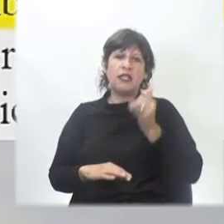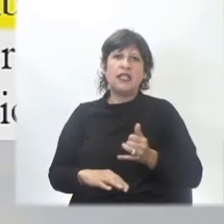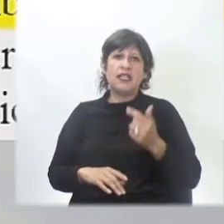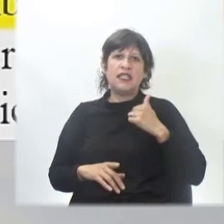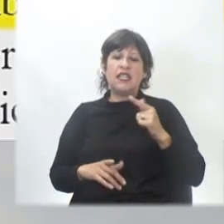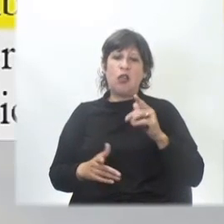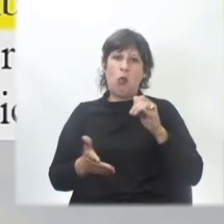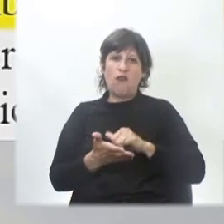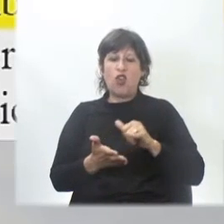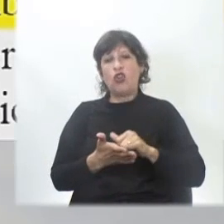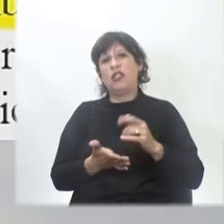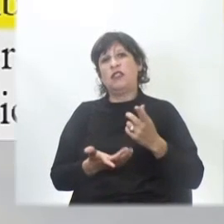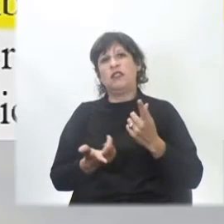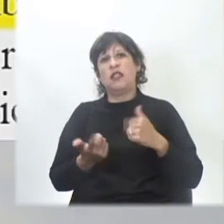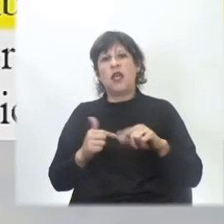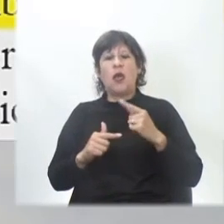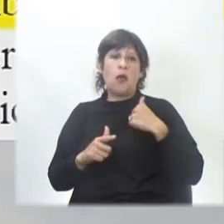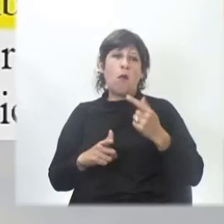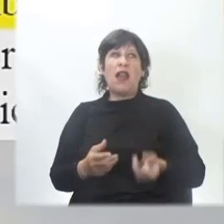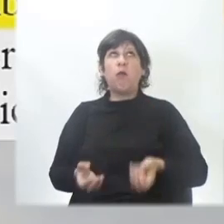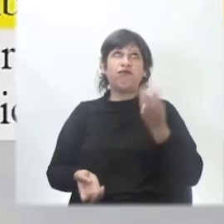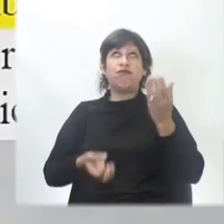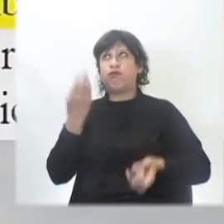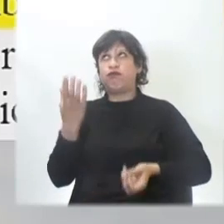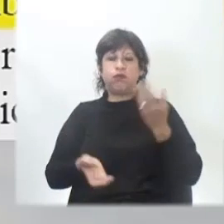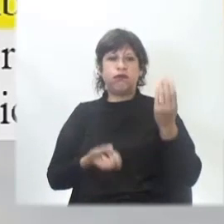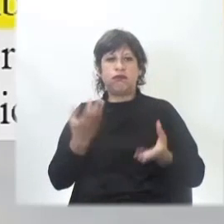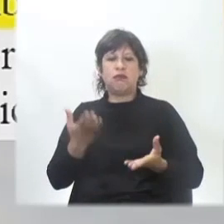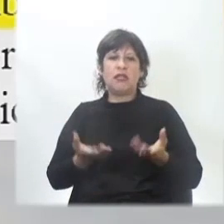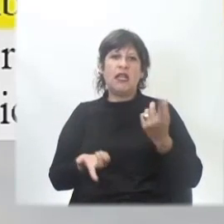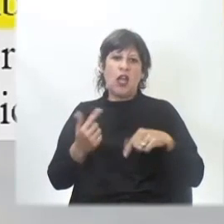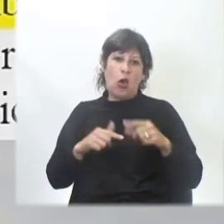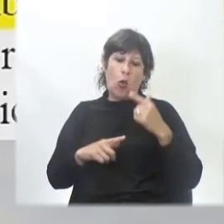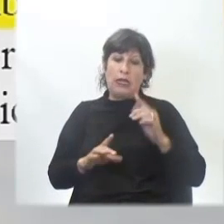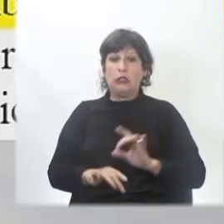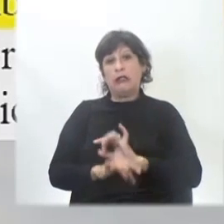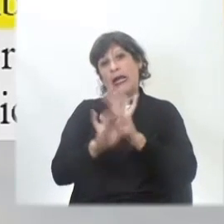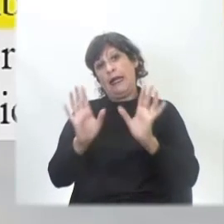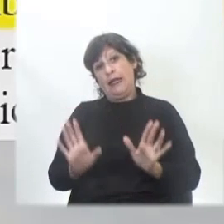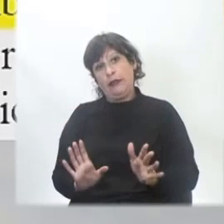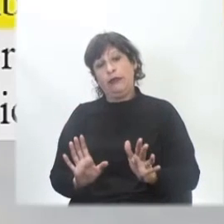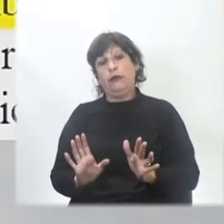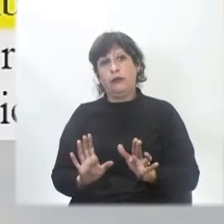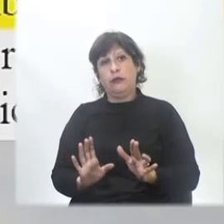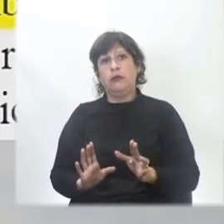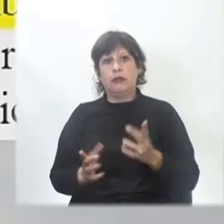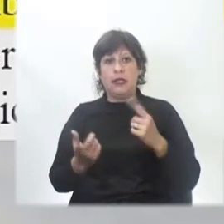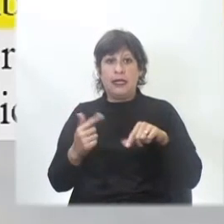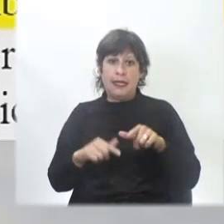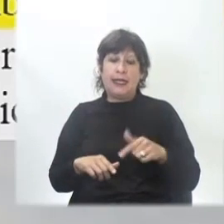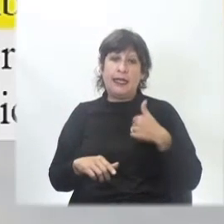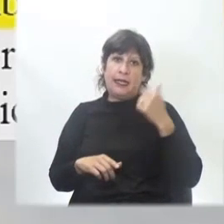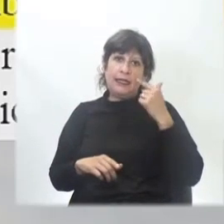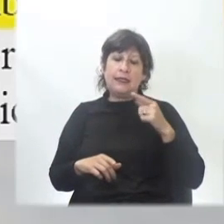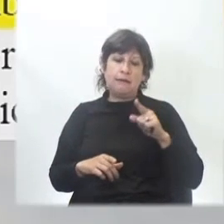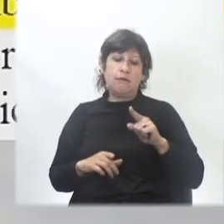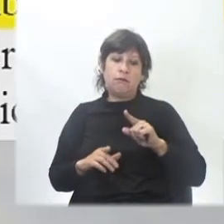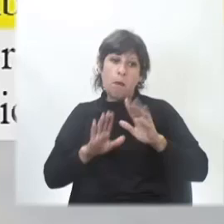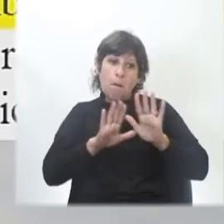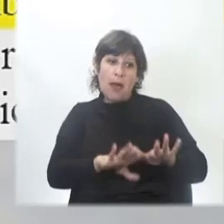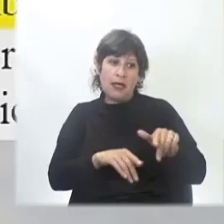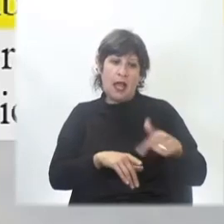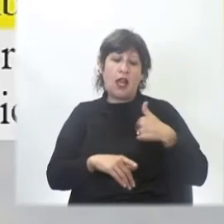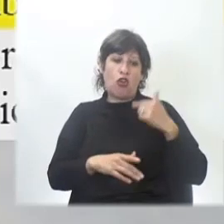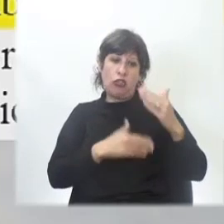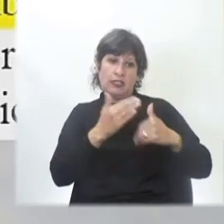aviones para tirar para arriba cuando claramente se dejaron de desarrollar